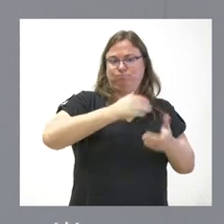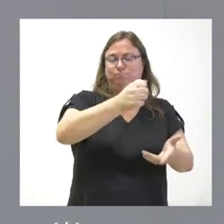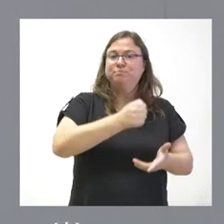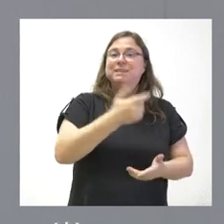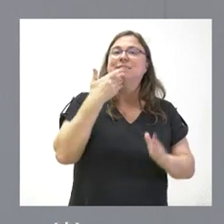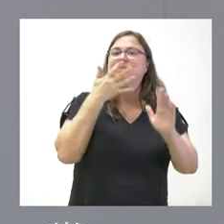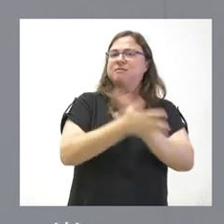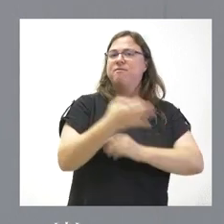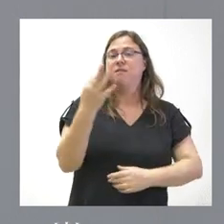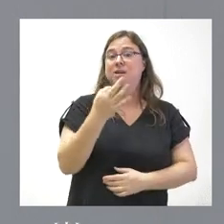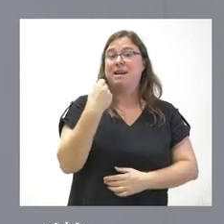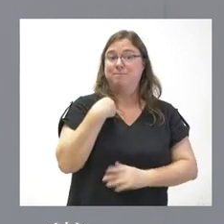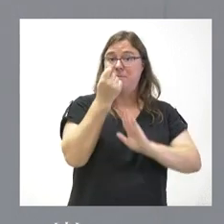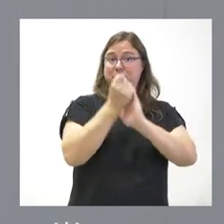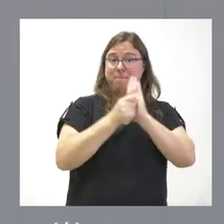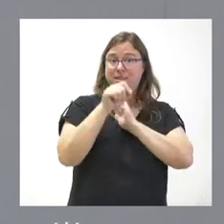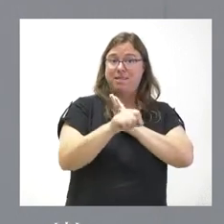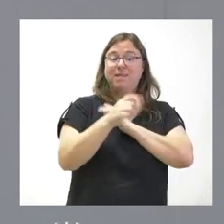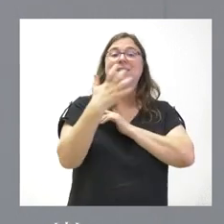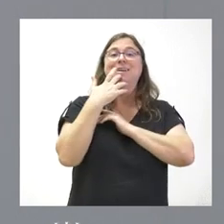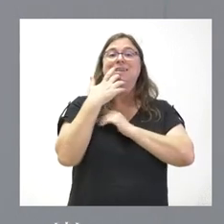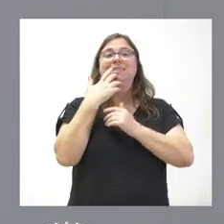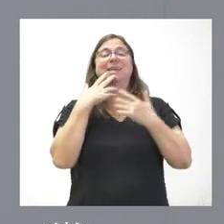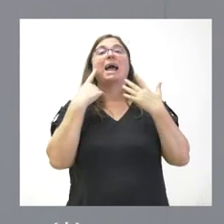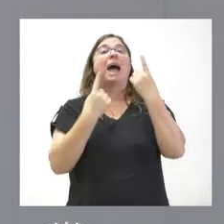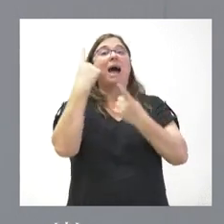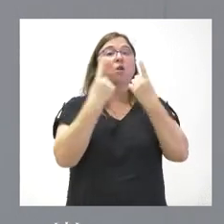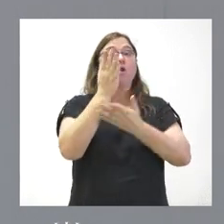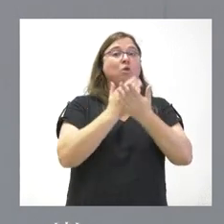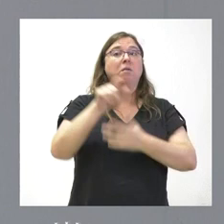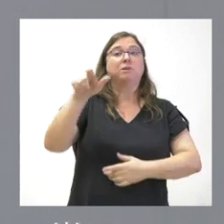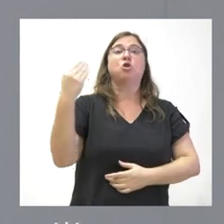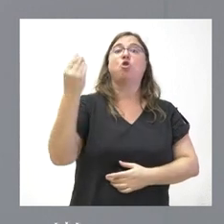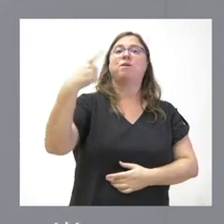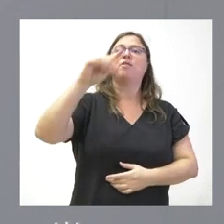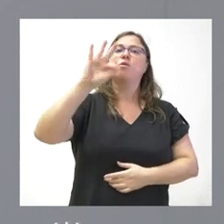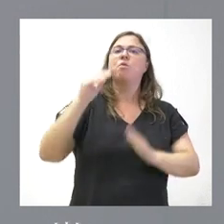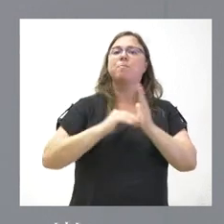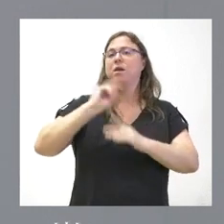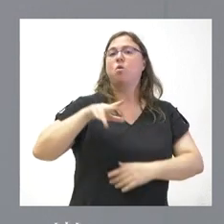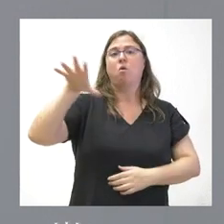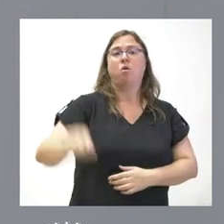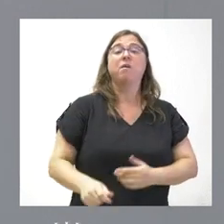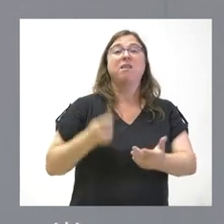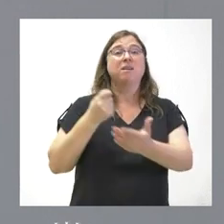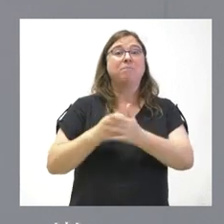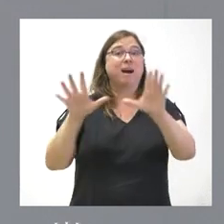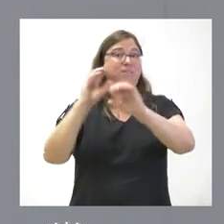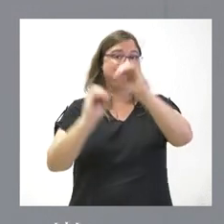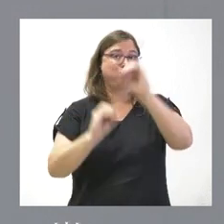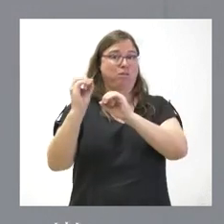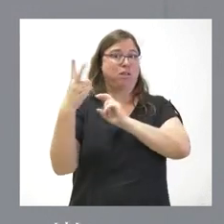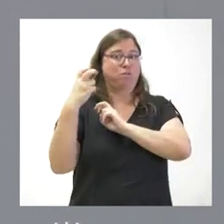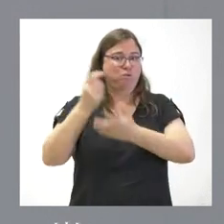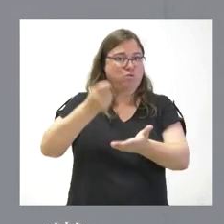decir que con esta medida mientras Hay comunidades autónomas donde un joven compra una vivienda de 150,000 y tiene que pagar un 10% del impuesto de